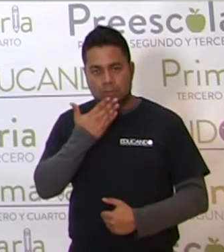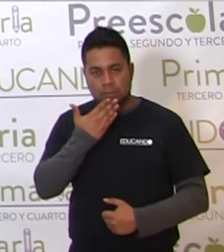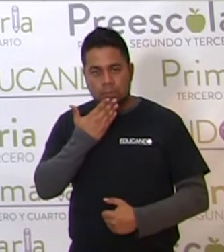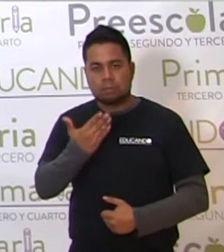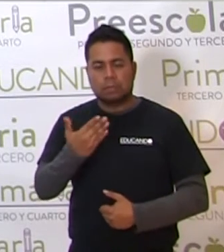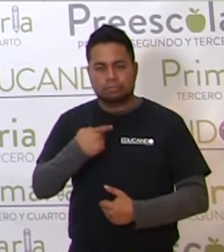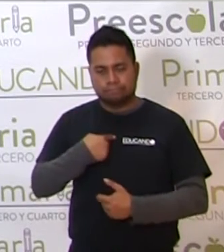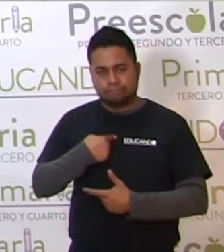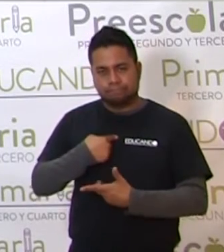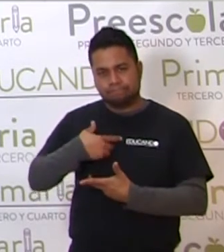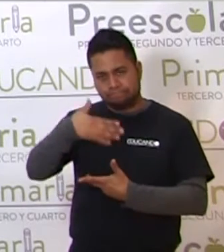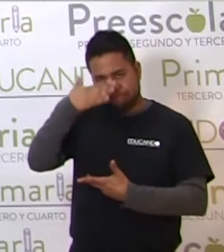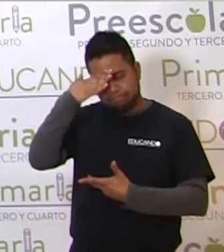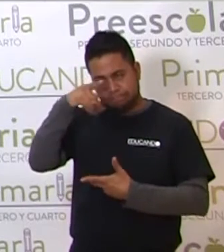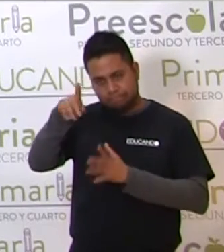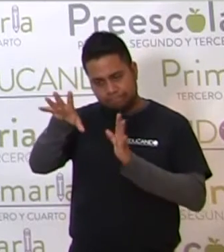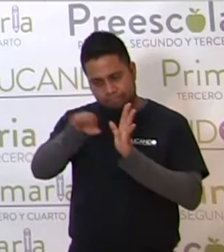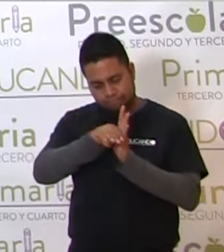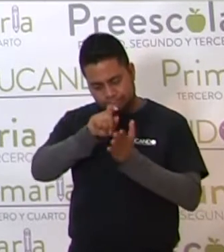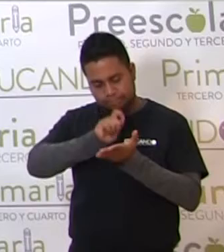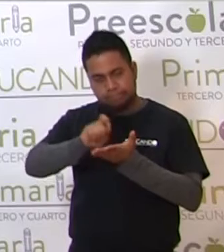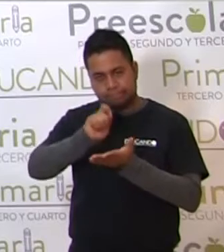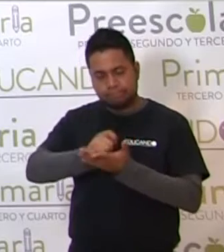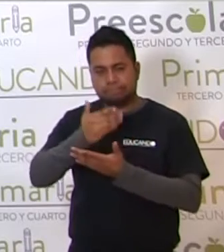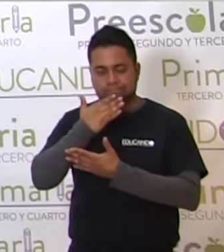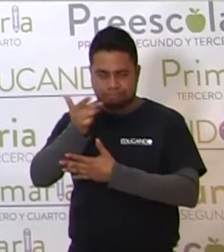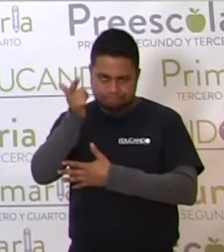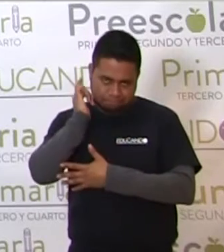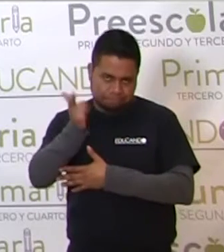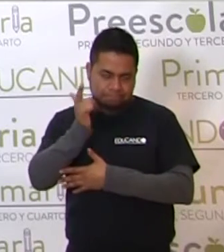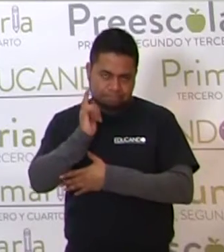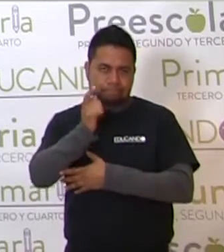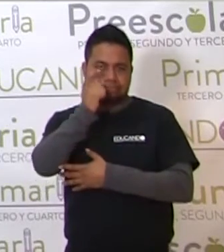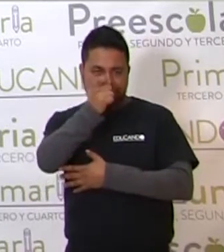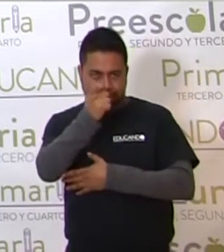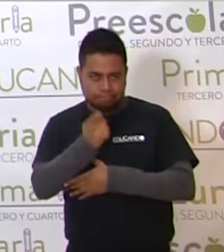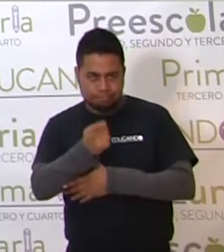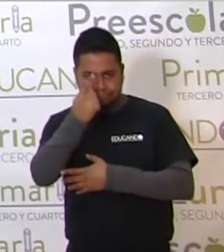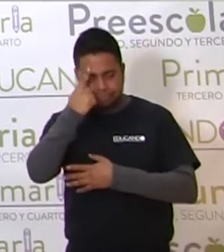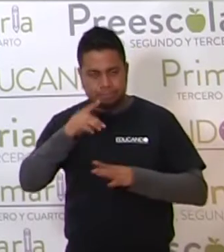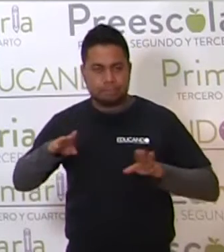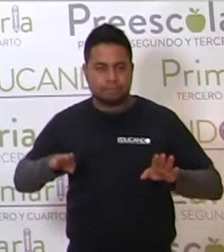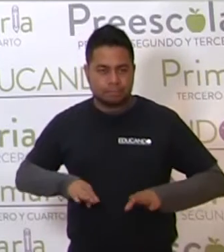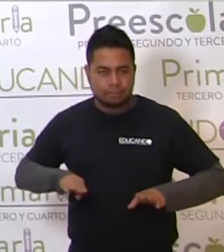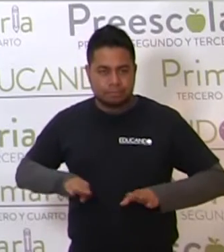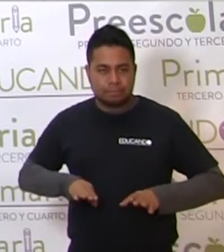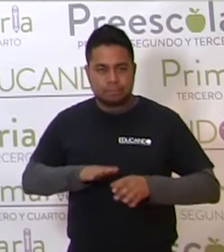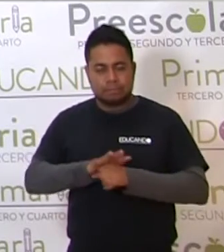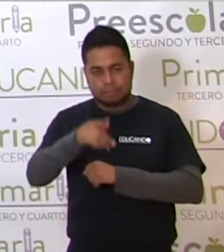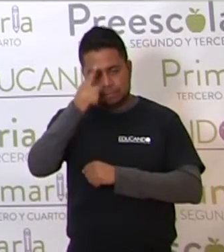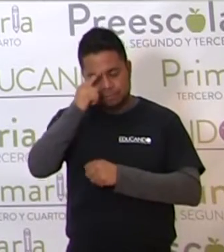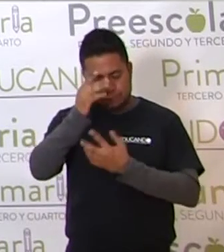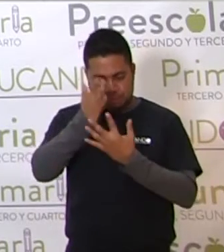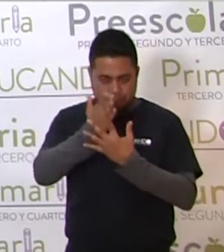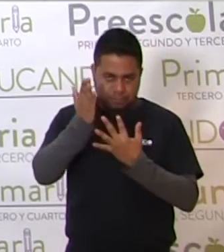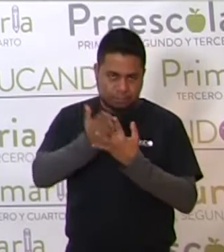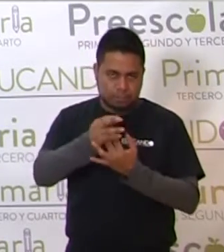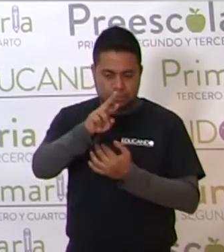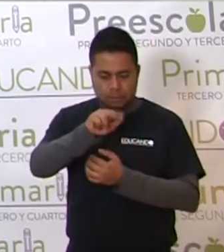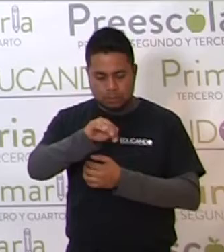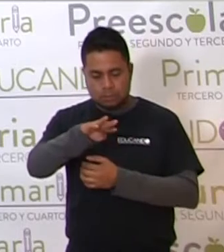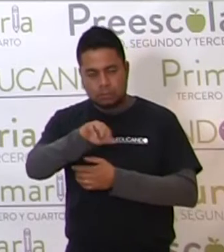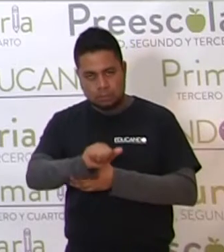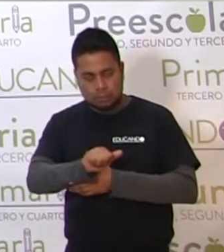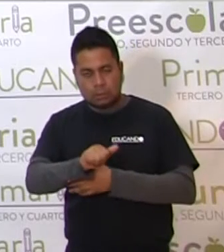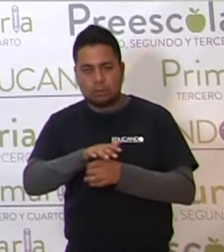copiado esta parte de lo que es identificar las características de la clasificación de cada una de las